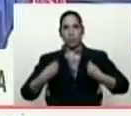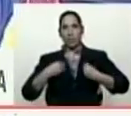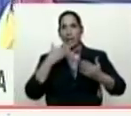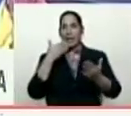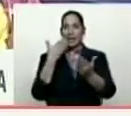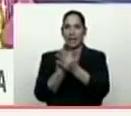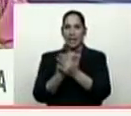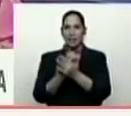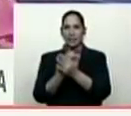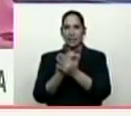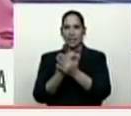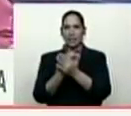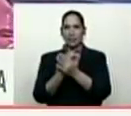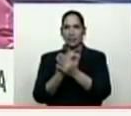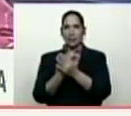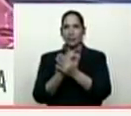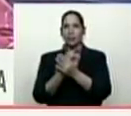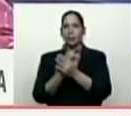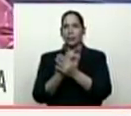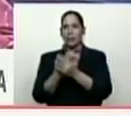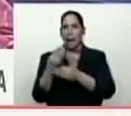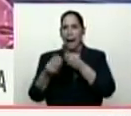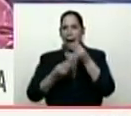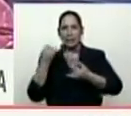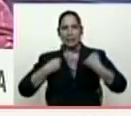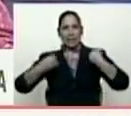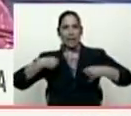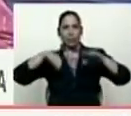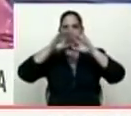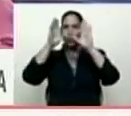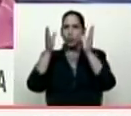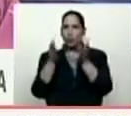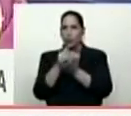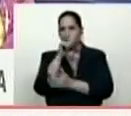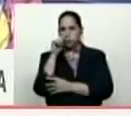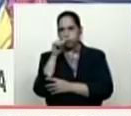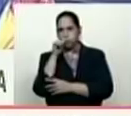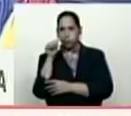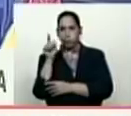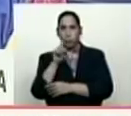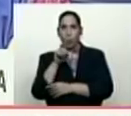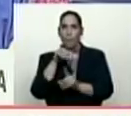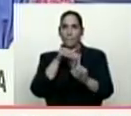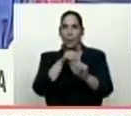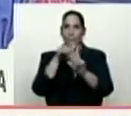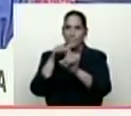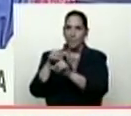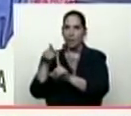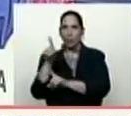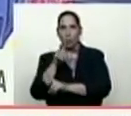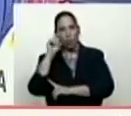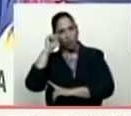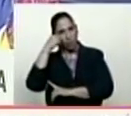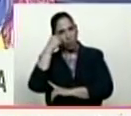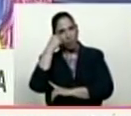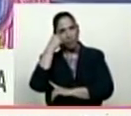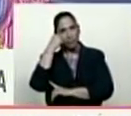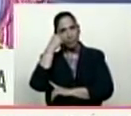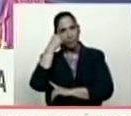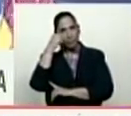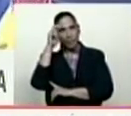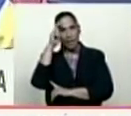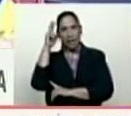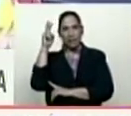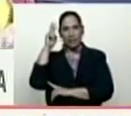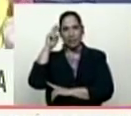ese flagelo que le hace tanto daño al mundo. No van a atacar, ni le van a recordar a su canciller